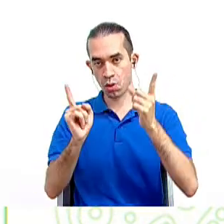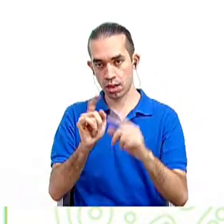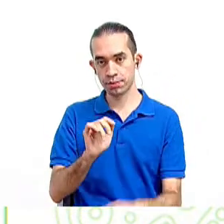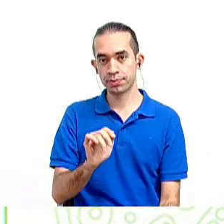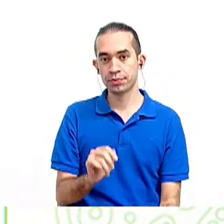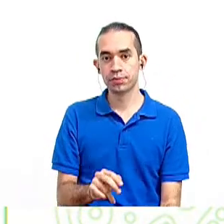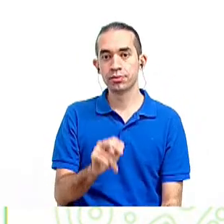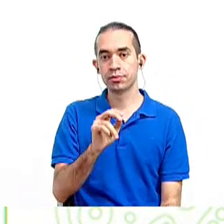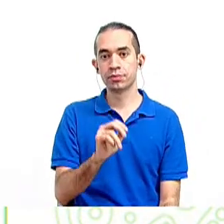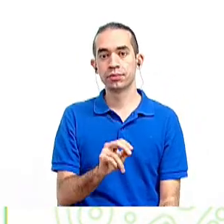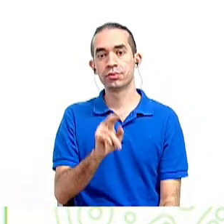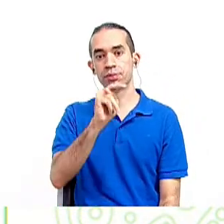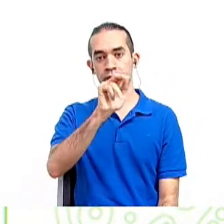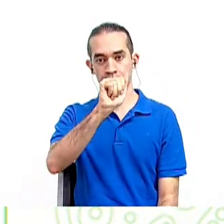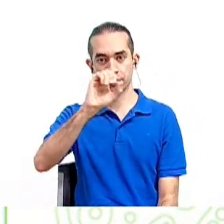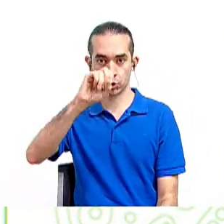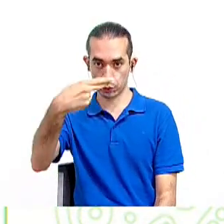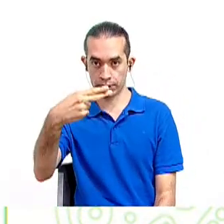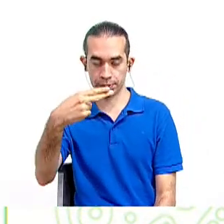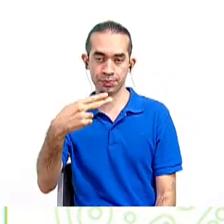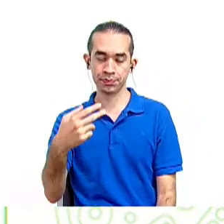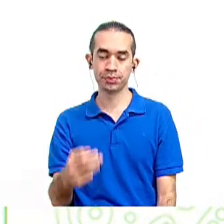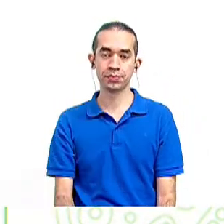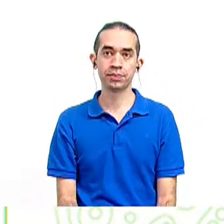llama hidróxido de sodio.